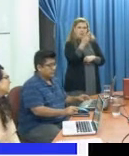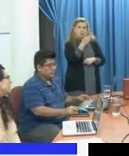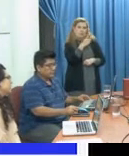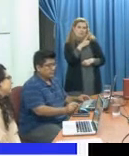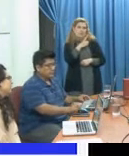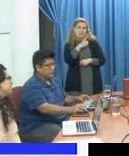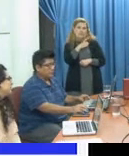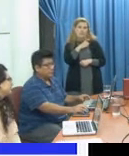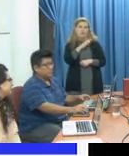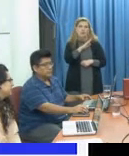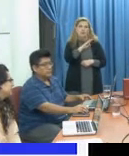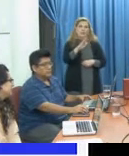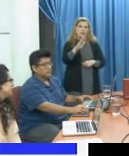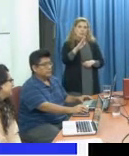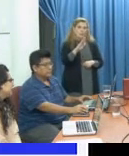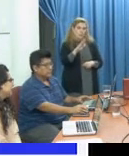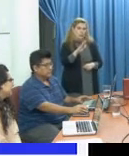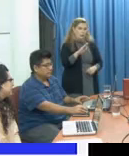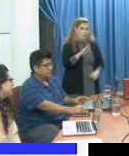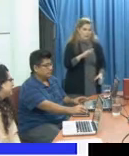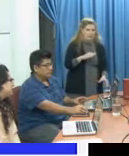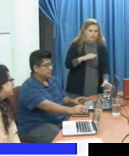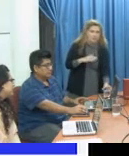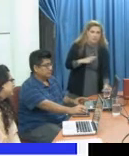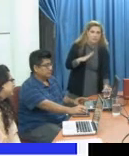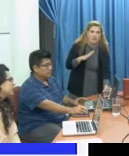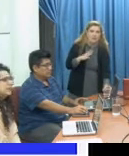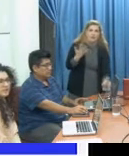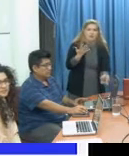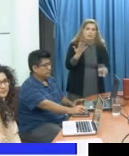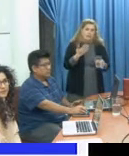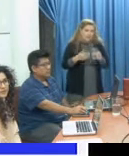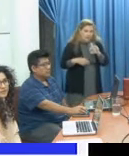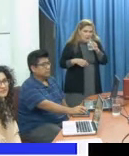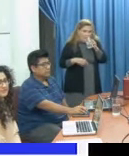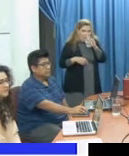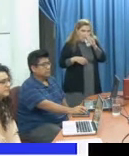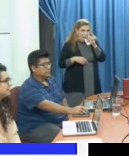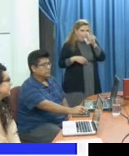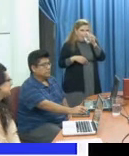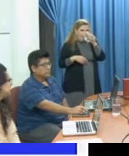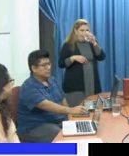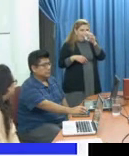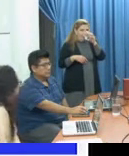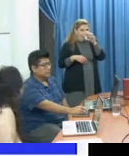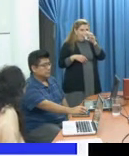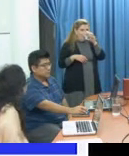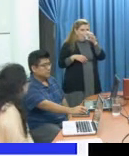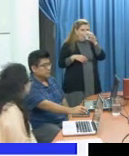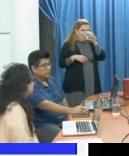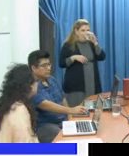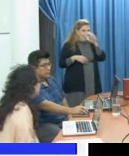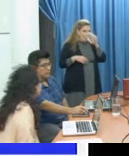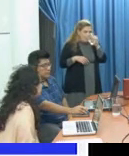preguntas pudiéramos realizar. Por favor, les pido las escriban en el chat.